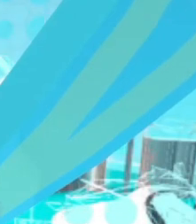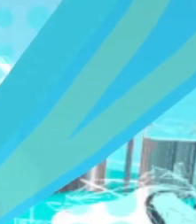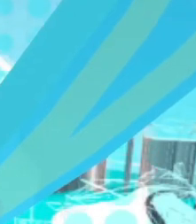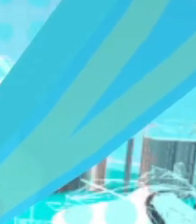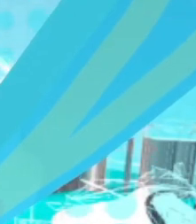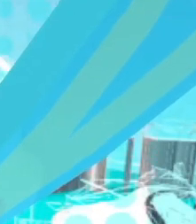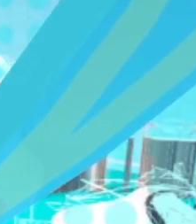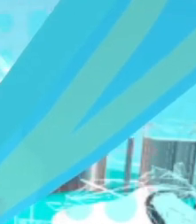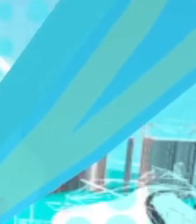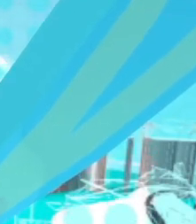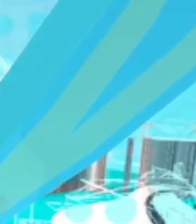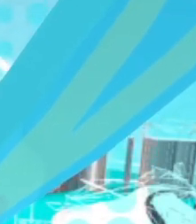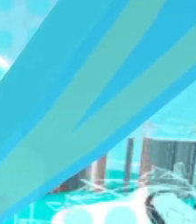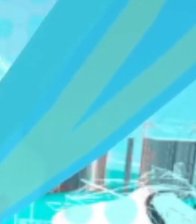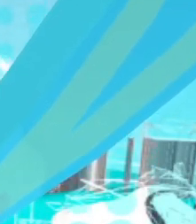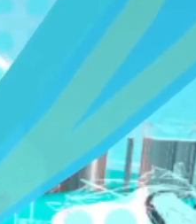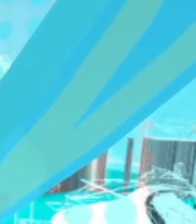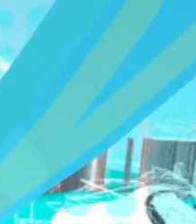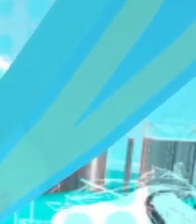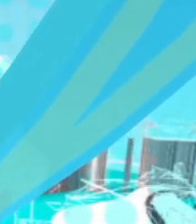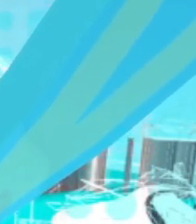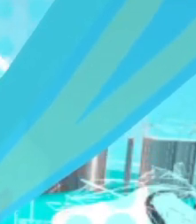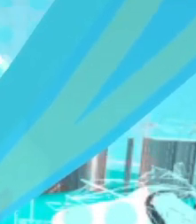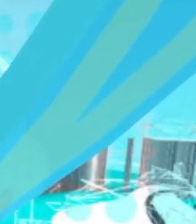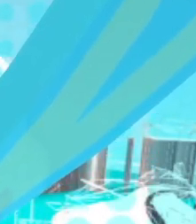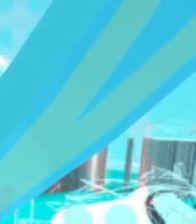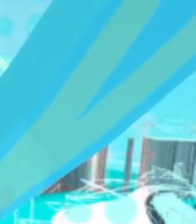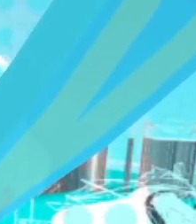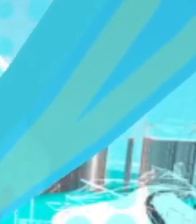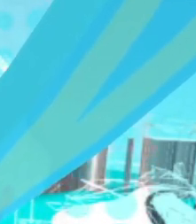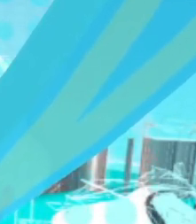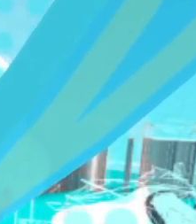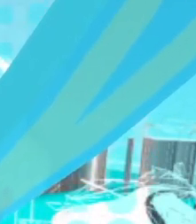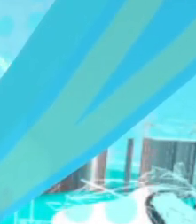620 colones con 24 céntimos.